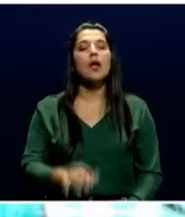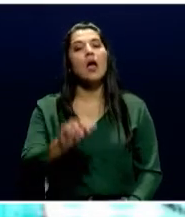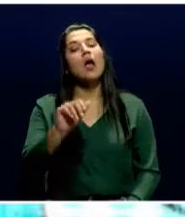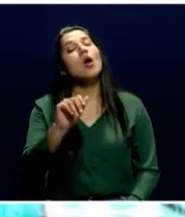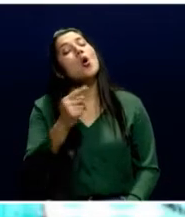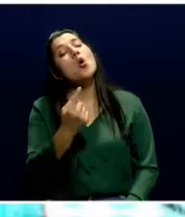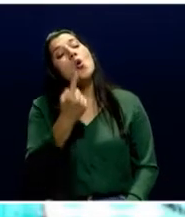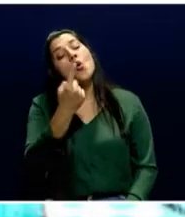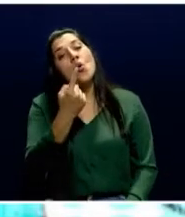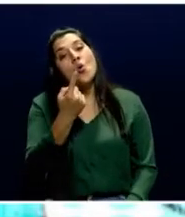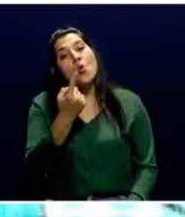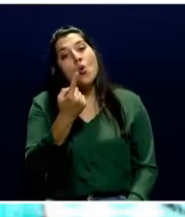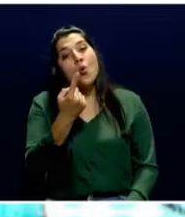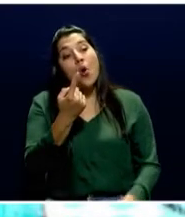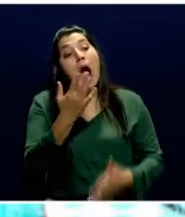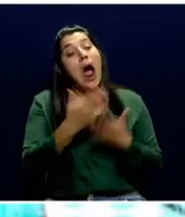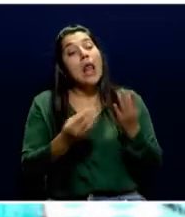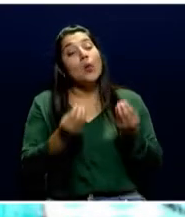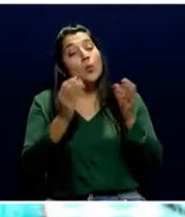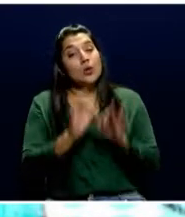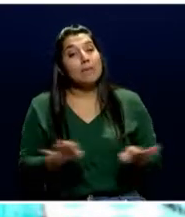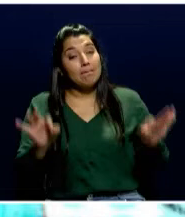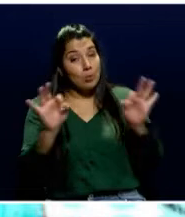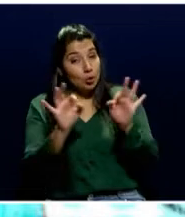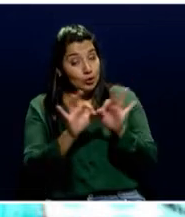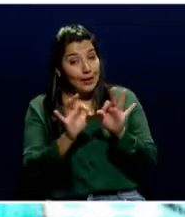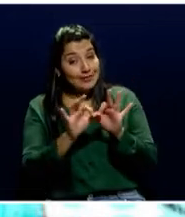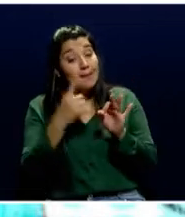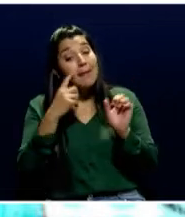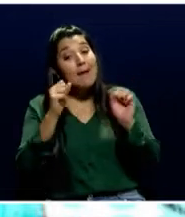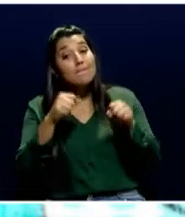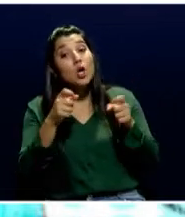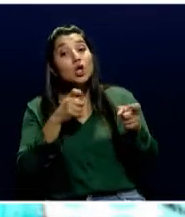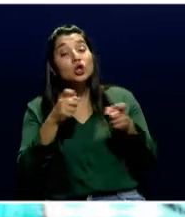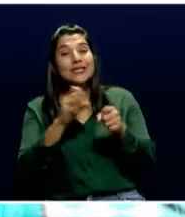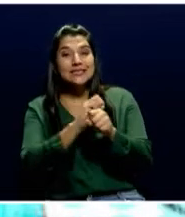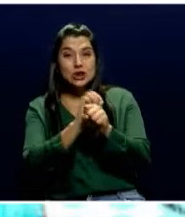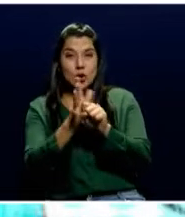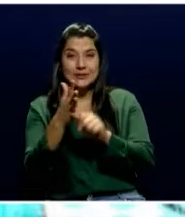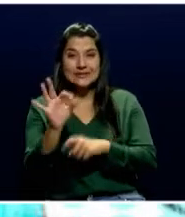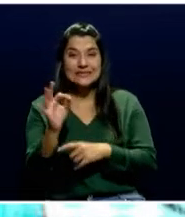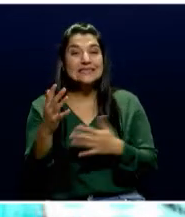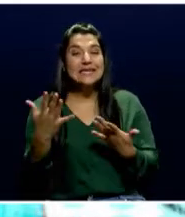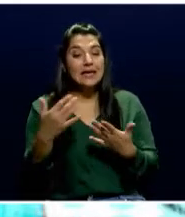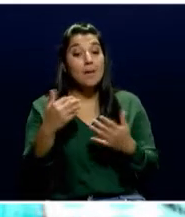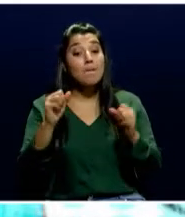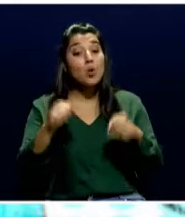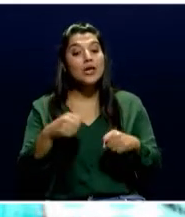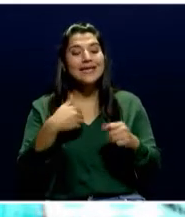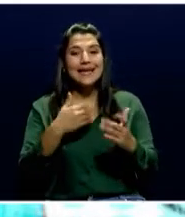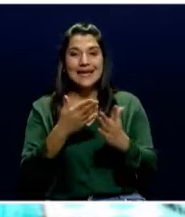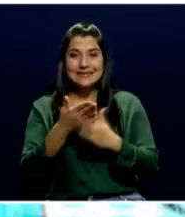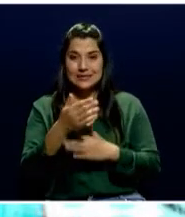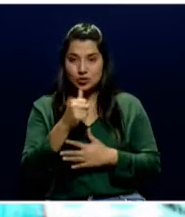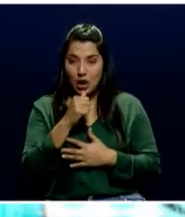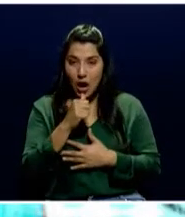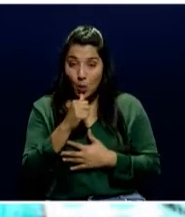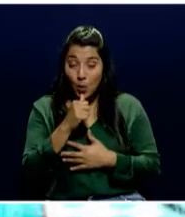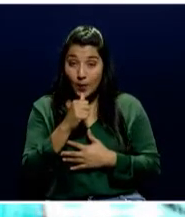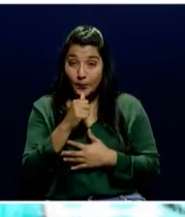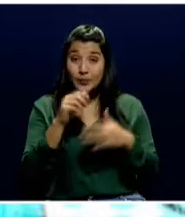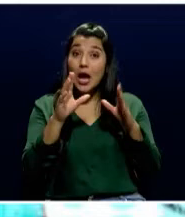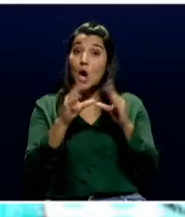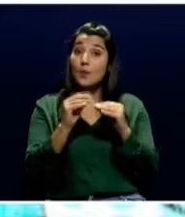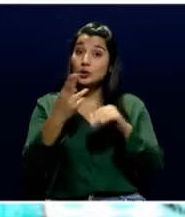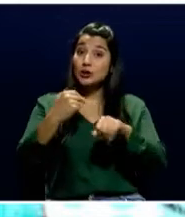de los elementos esenciales para contener el COVID-19 es el acceso al agua. La Comisión Nacional